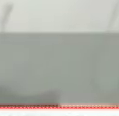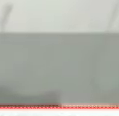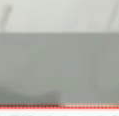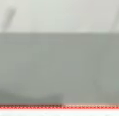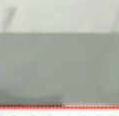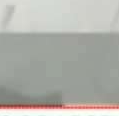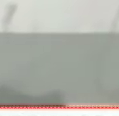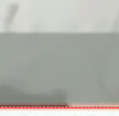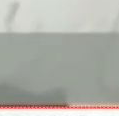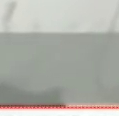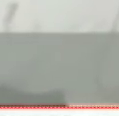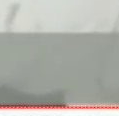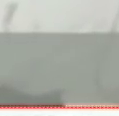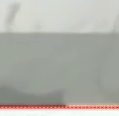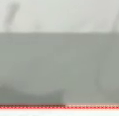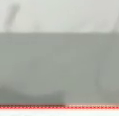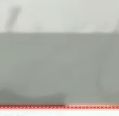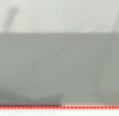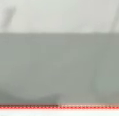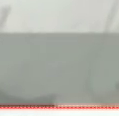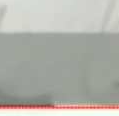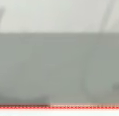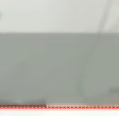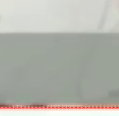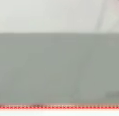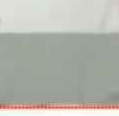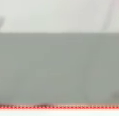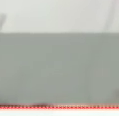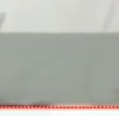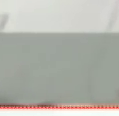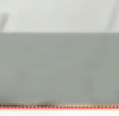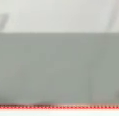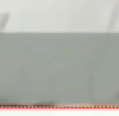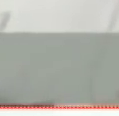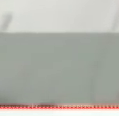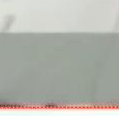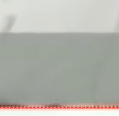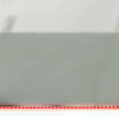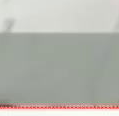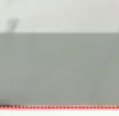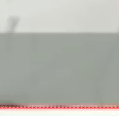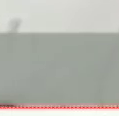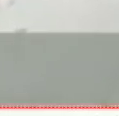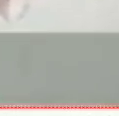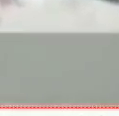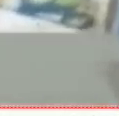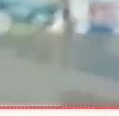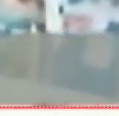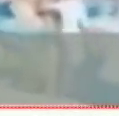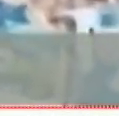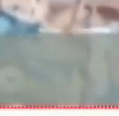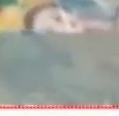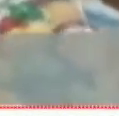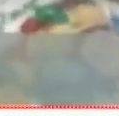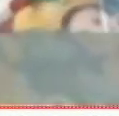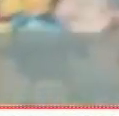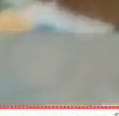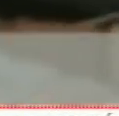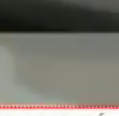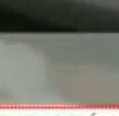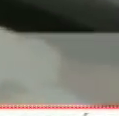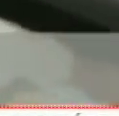19-359. ¿Ah? 19-359-912. ¿912? Ajá. ¿Tú eres tú oficial o qué? No, Sargento Mayor